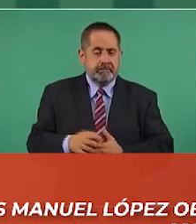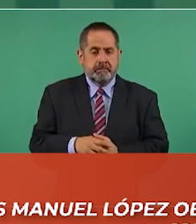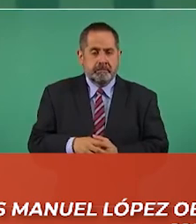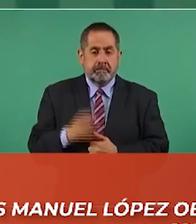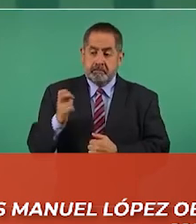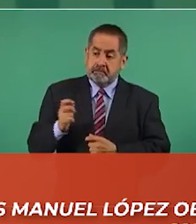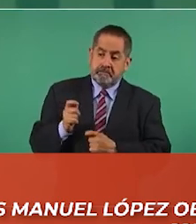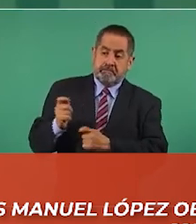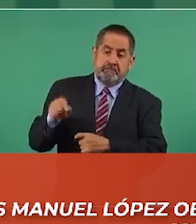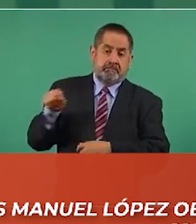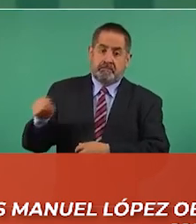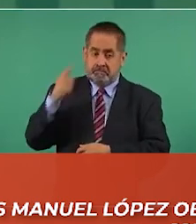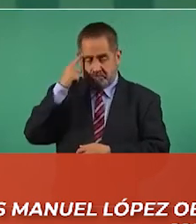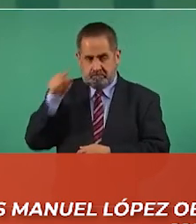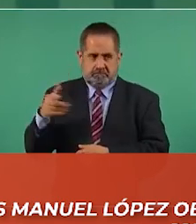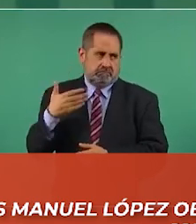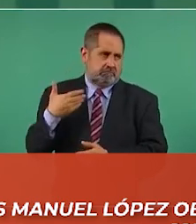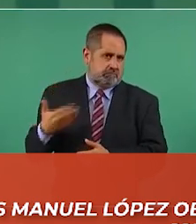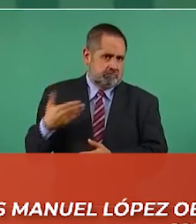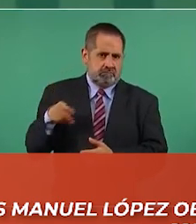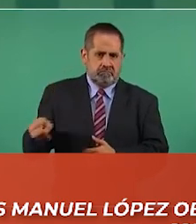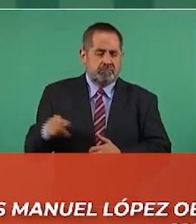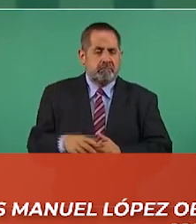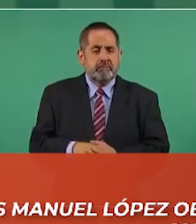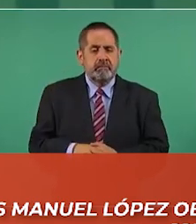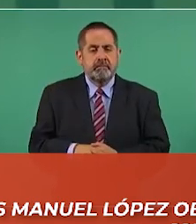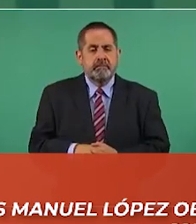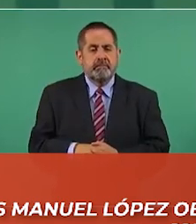Esos serían mis candidatos.